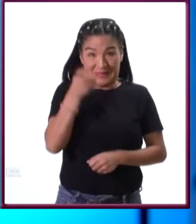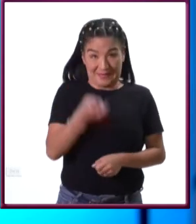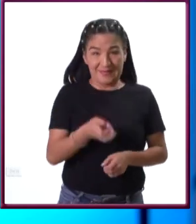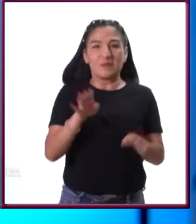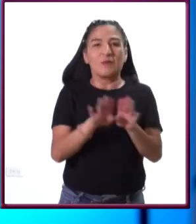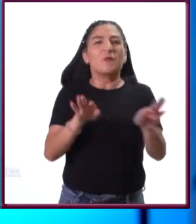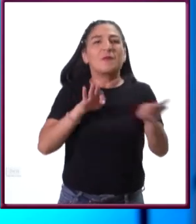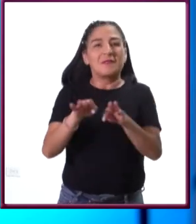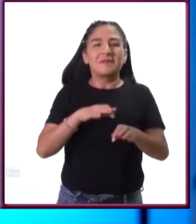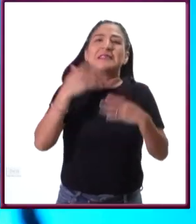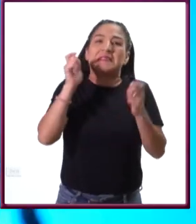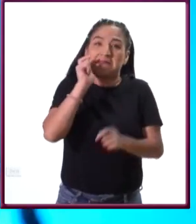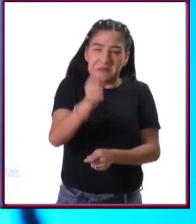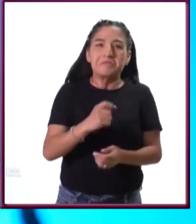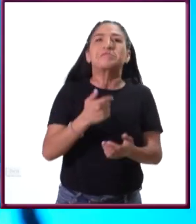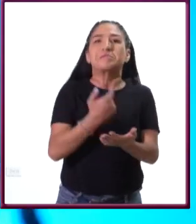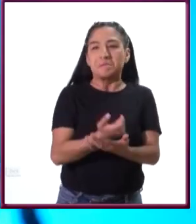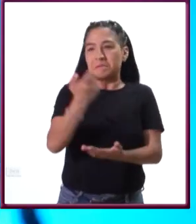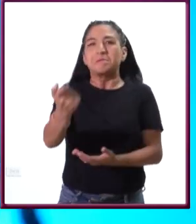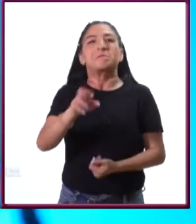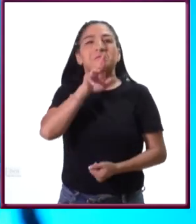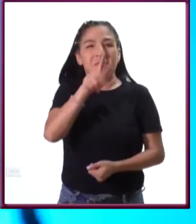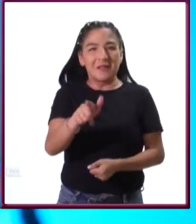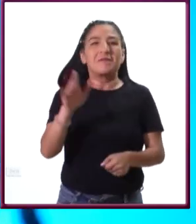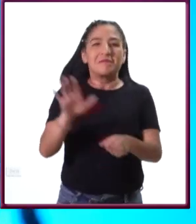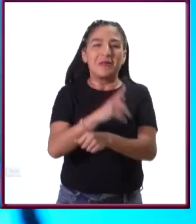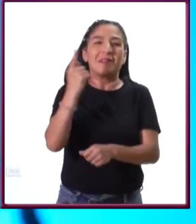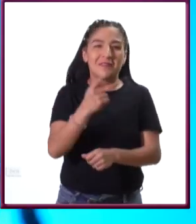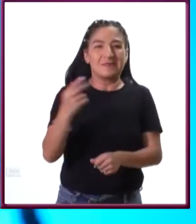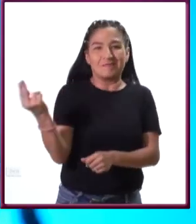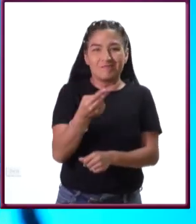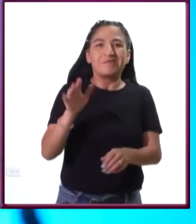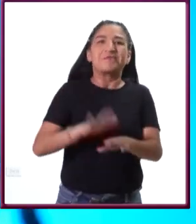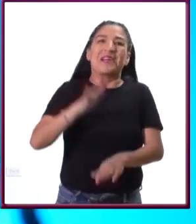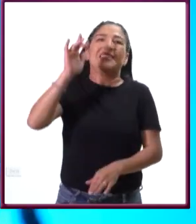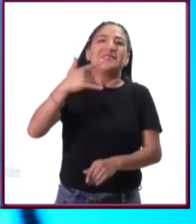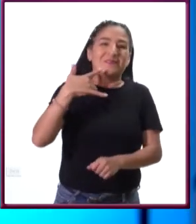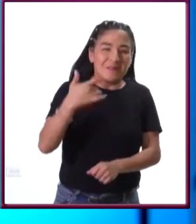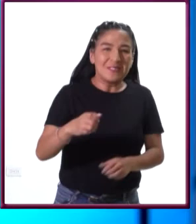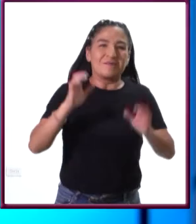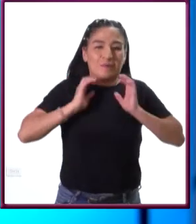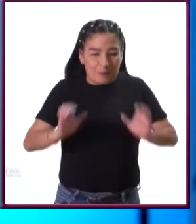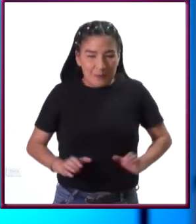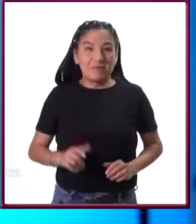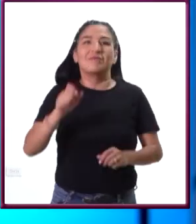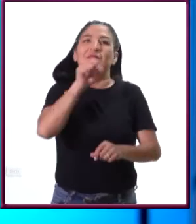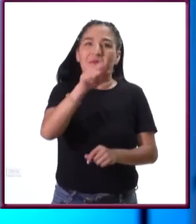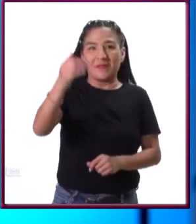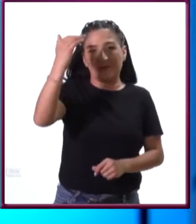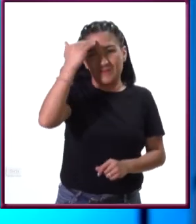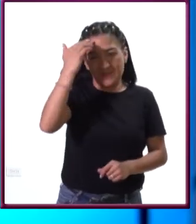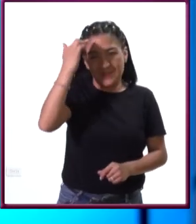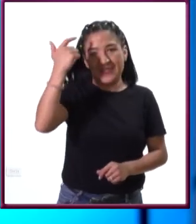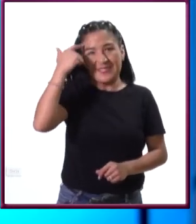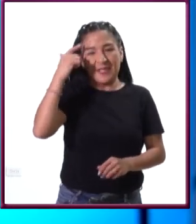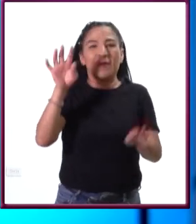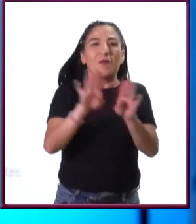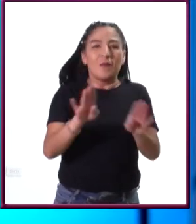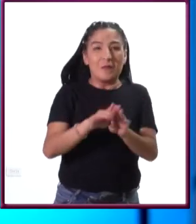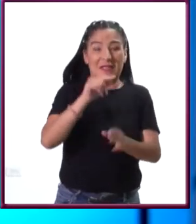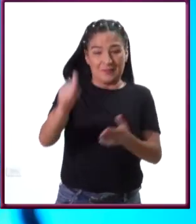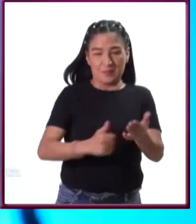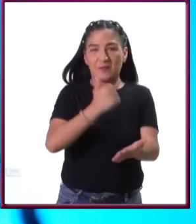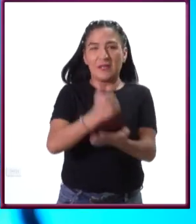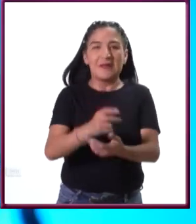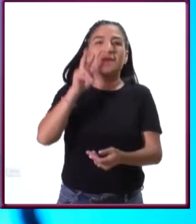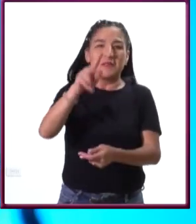mejor pagados que otros porque se necesita de un mayor esfuerzo físico y de conocimiento. En las ciudades es frecuente ver a personas de